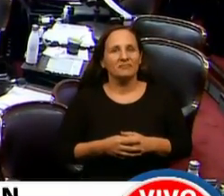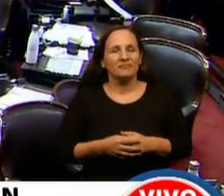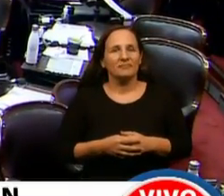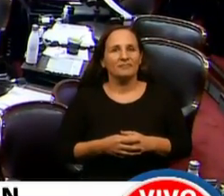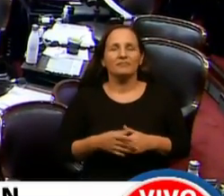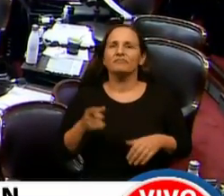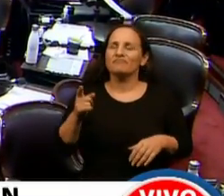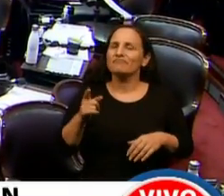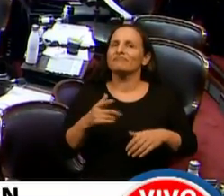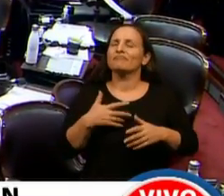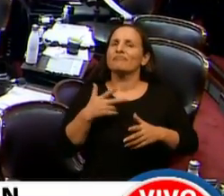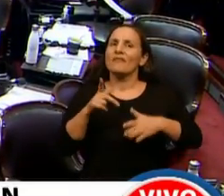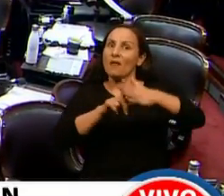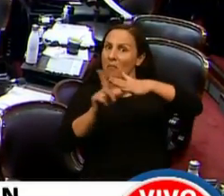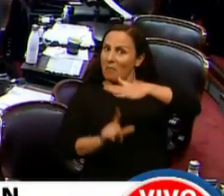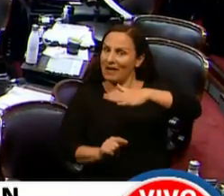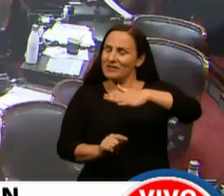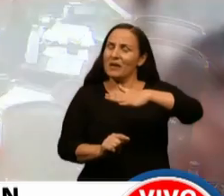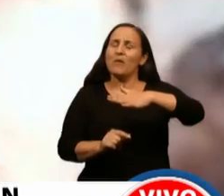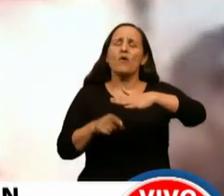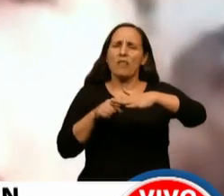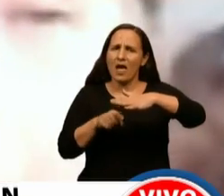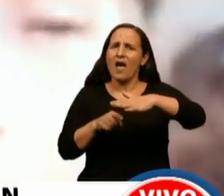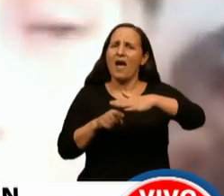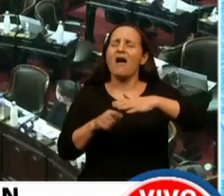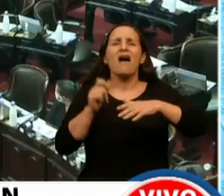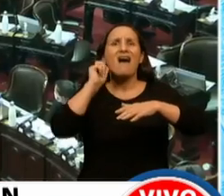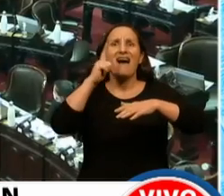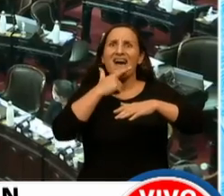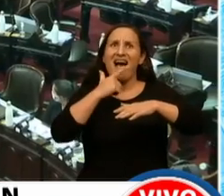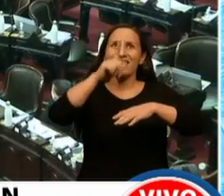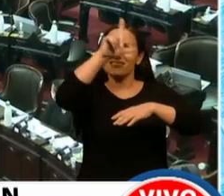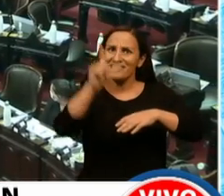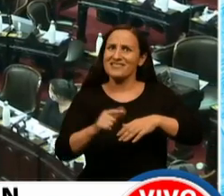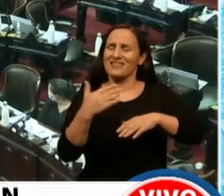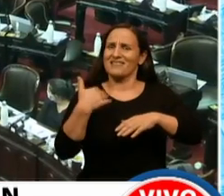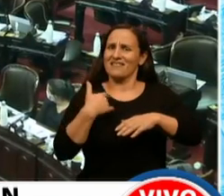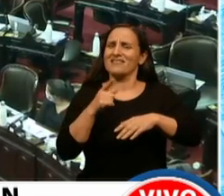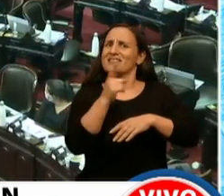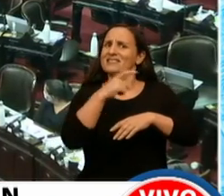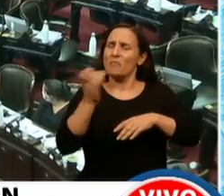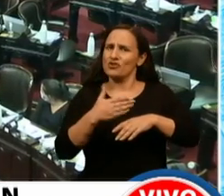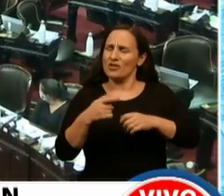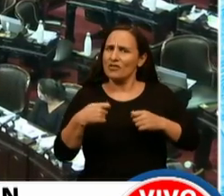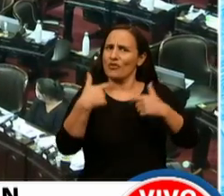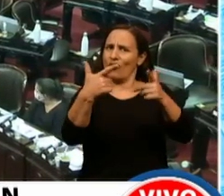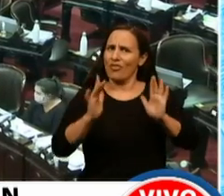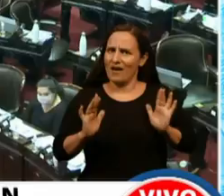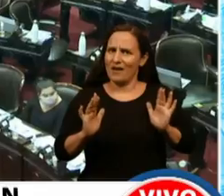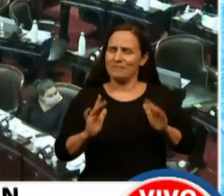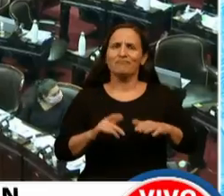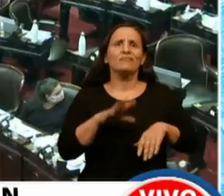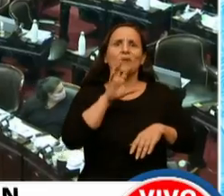de la patagonia abastece el 100% del gas de la república sube ese 100%